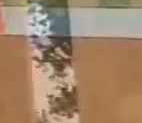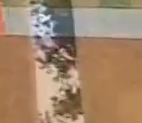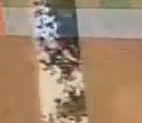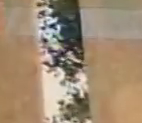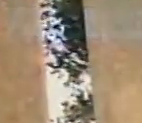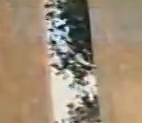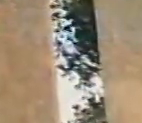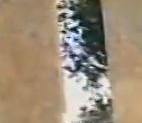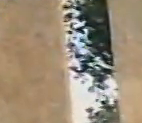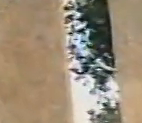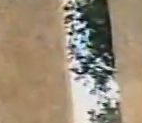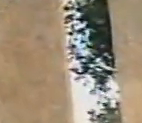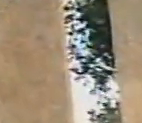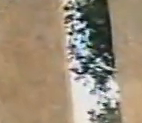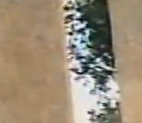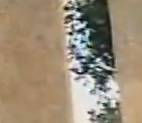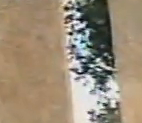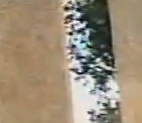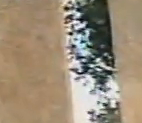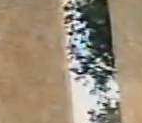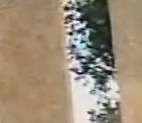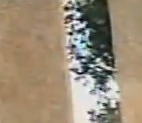Venezuela.